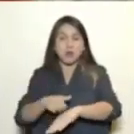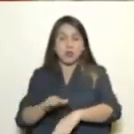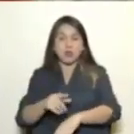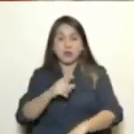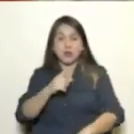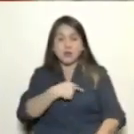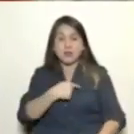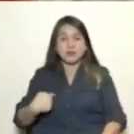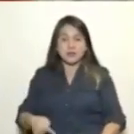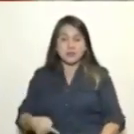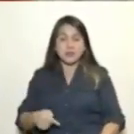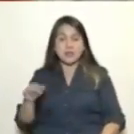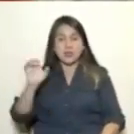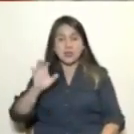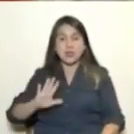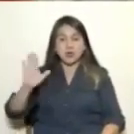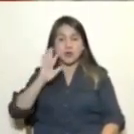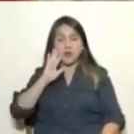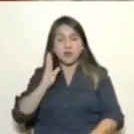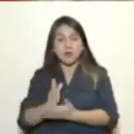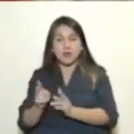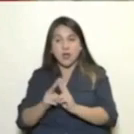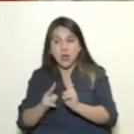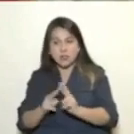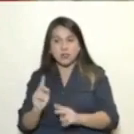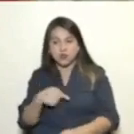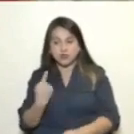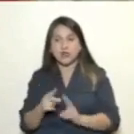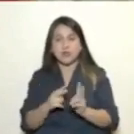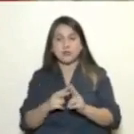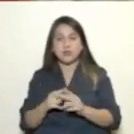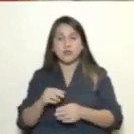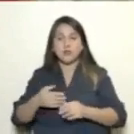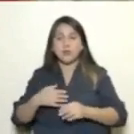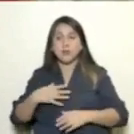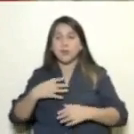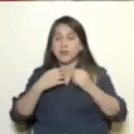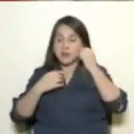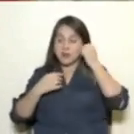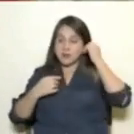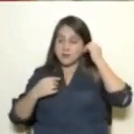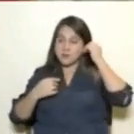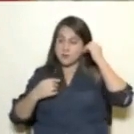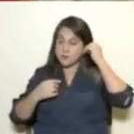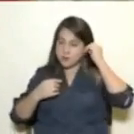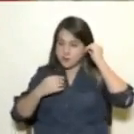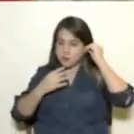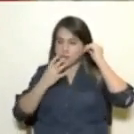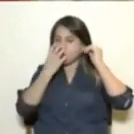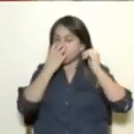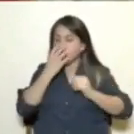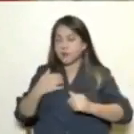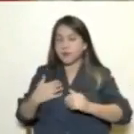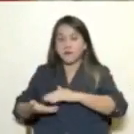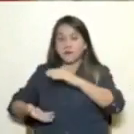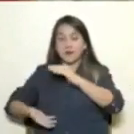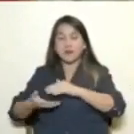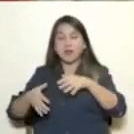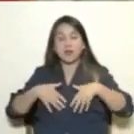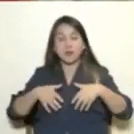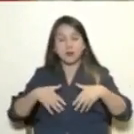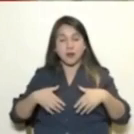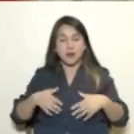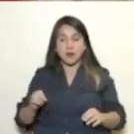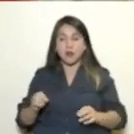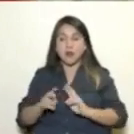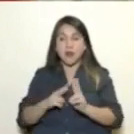que están pensando, tenemos que fabricar nosotros mascarillas, tenemos que fabricar nosotros ventiladores mecánicos. No va a haber un regreso como de, un